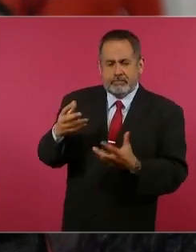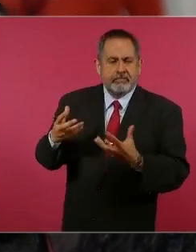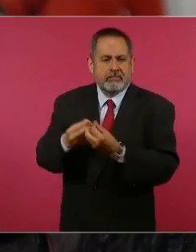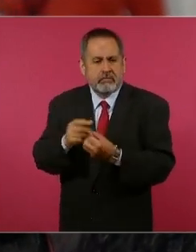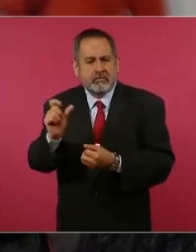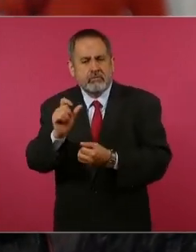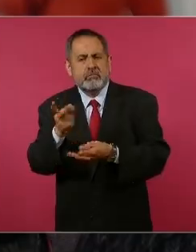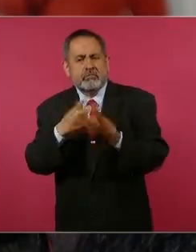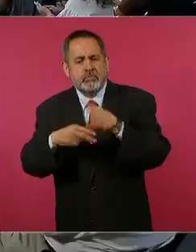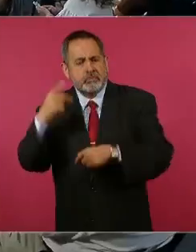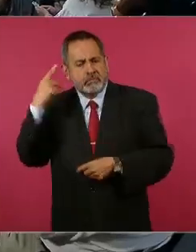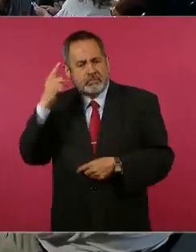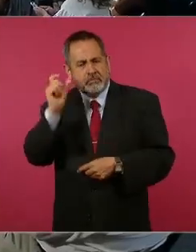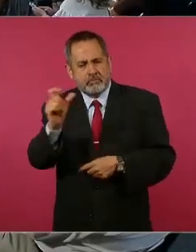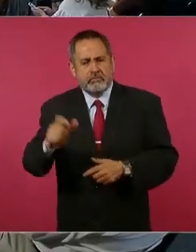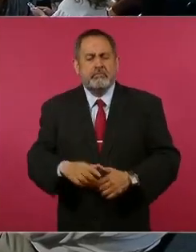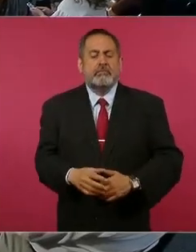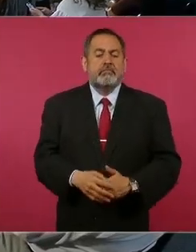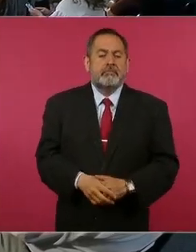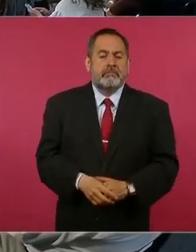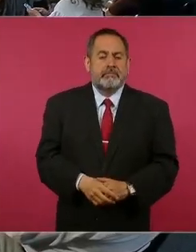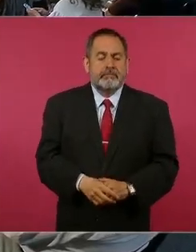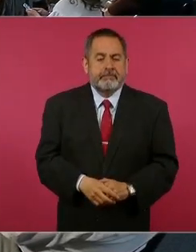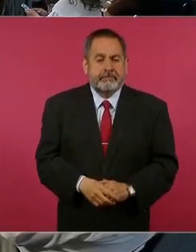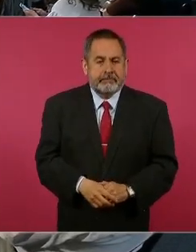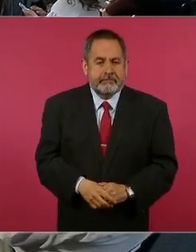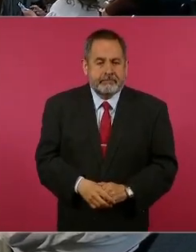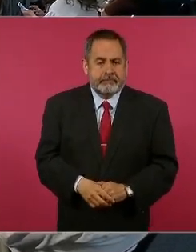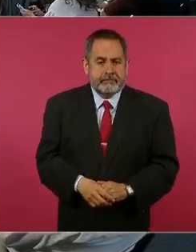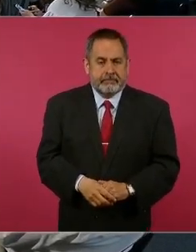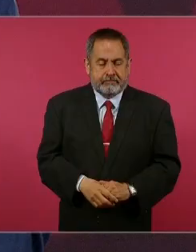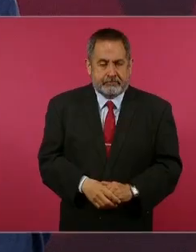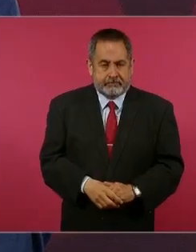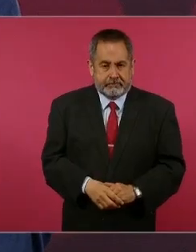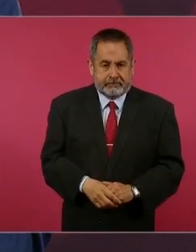¿cuándo vendría a Puebla? Sí, pues ahora